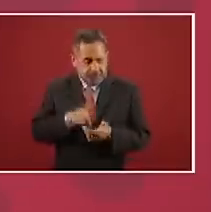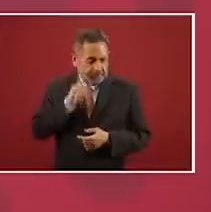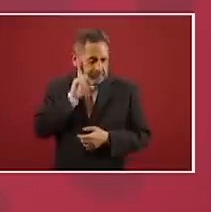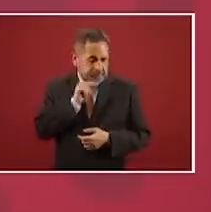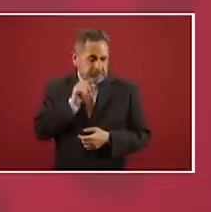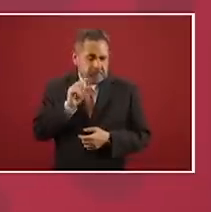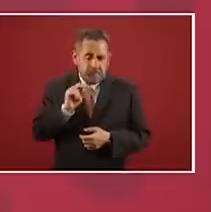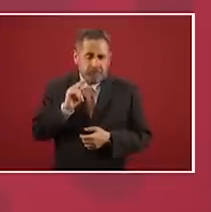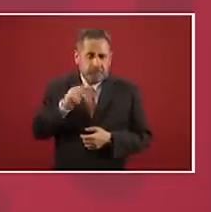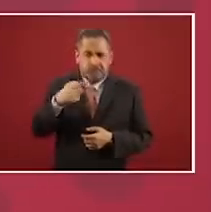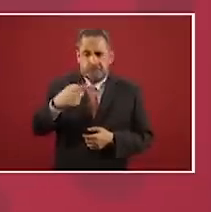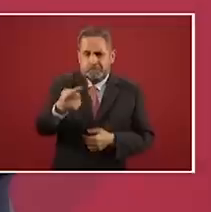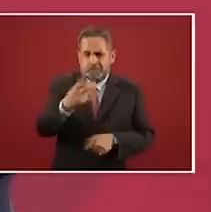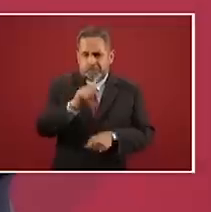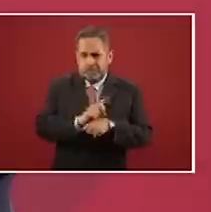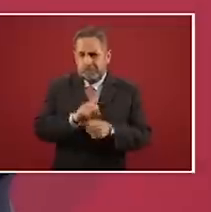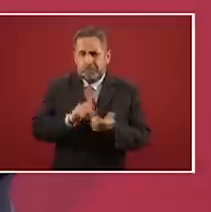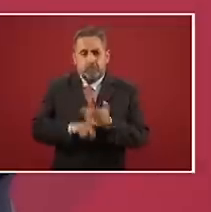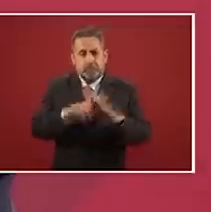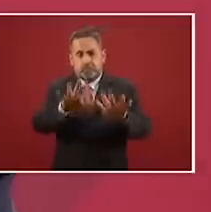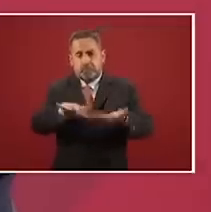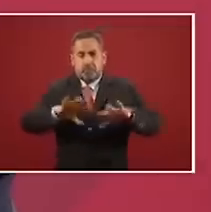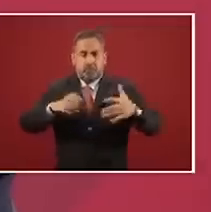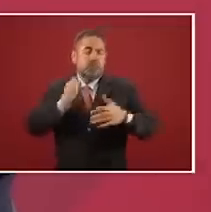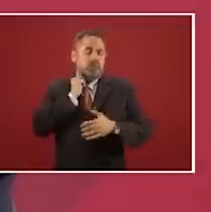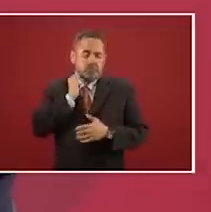pasado en el Pleno